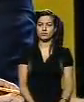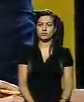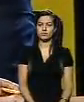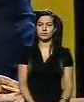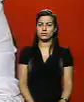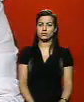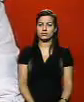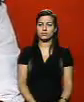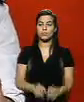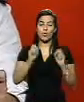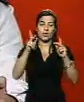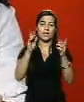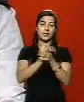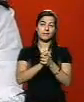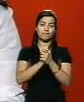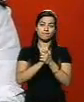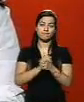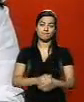Llamamos. Bueno, camarada.